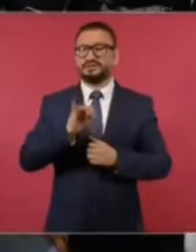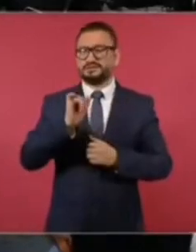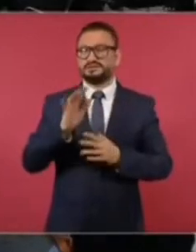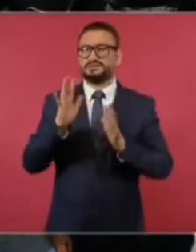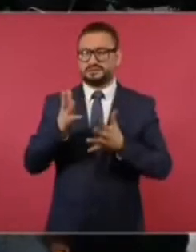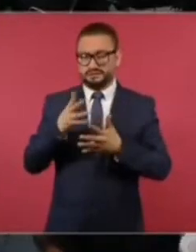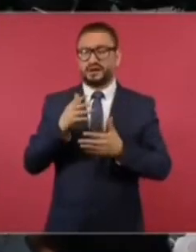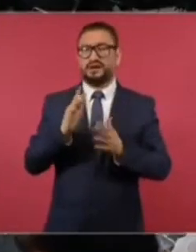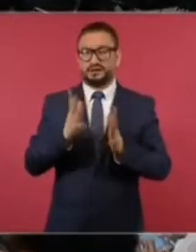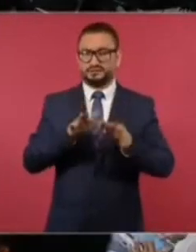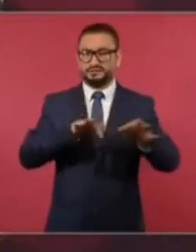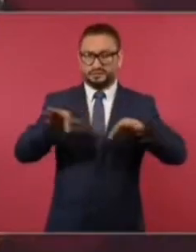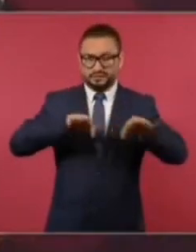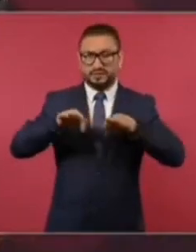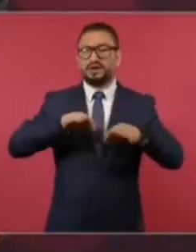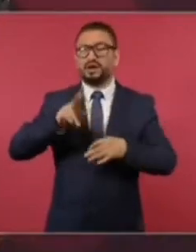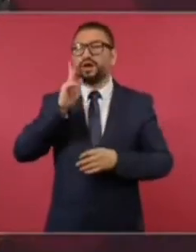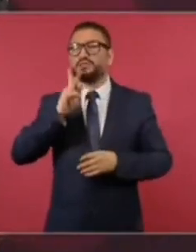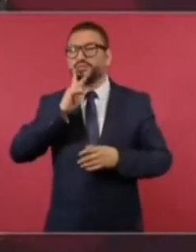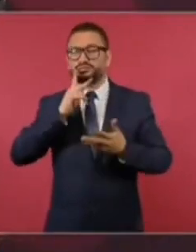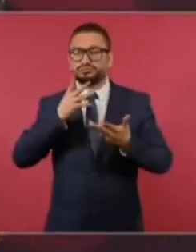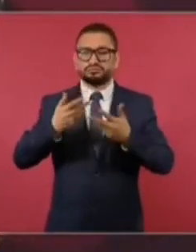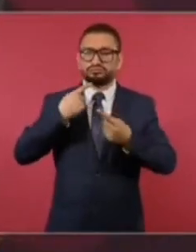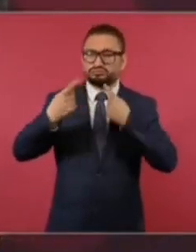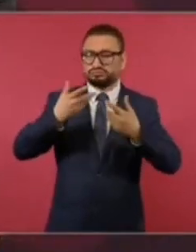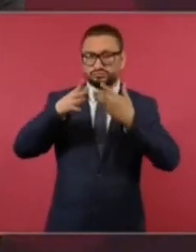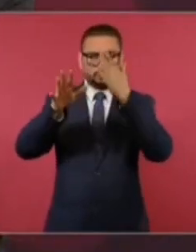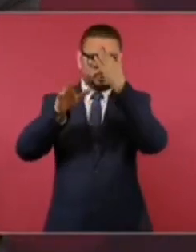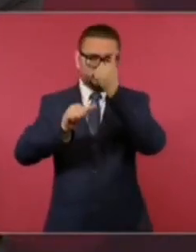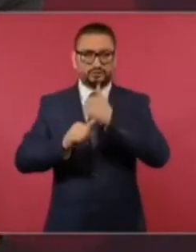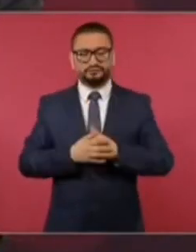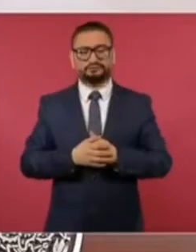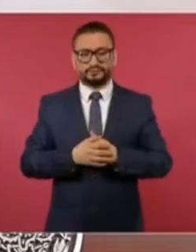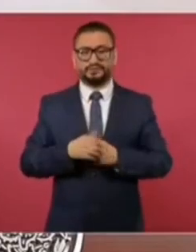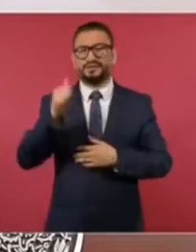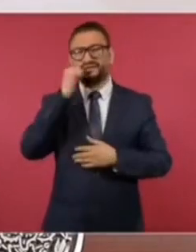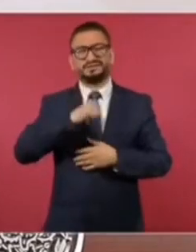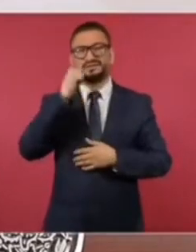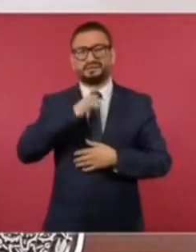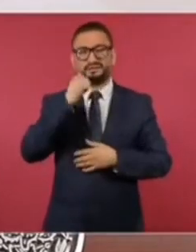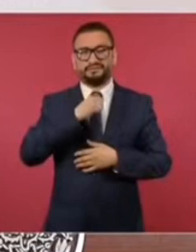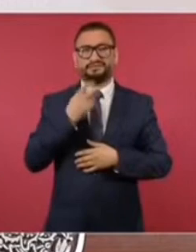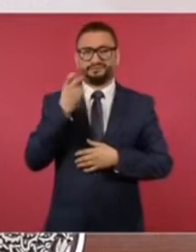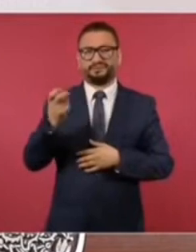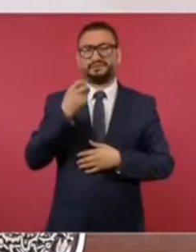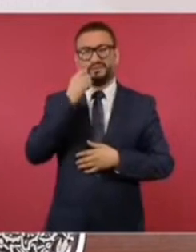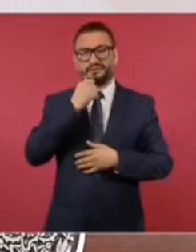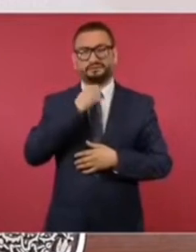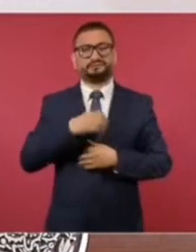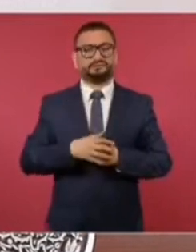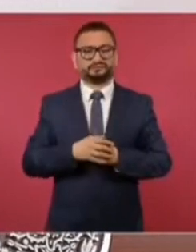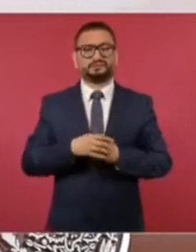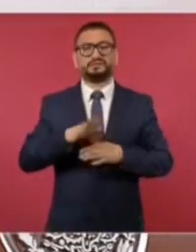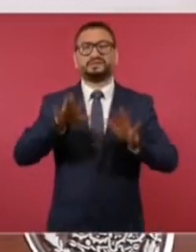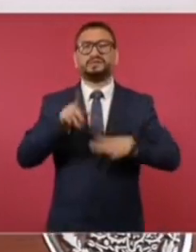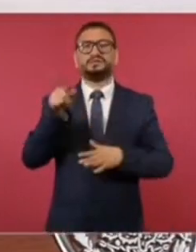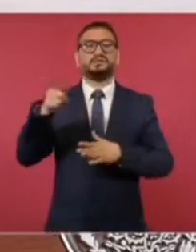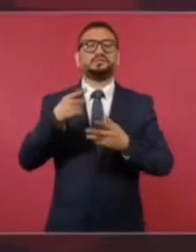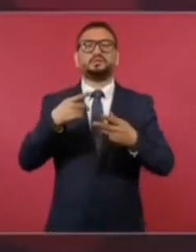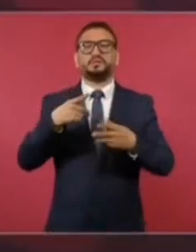Se está viendo, ya se está buscando un acuerdo. Siempre hay estas medidas, ¿no?,